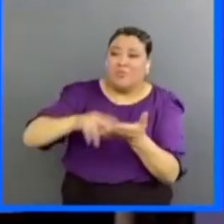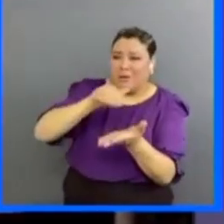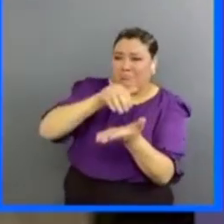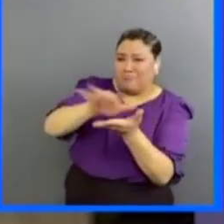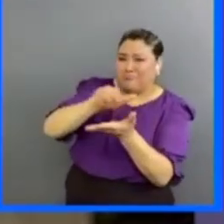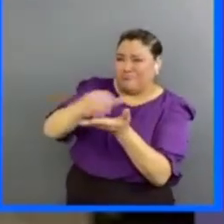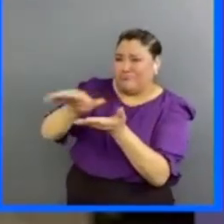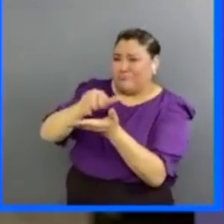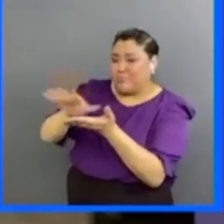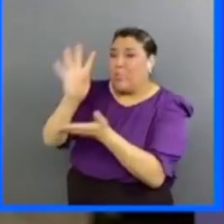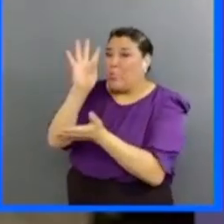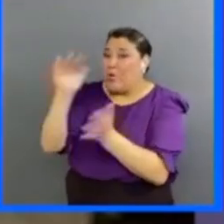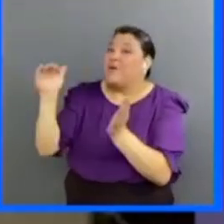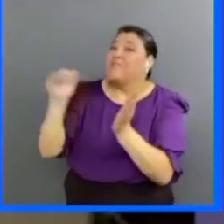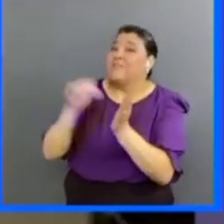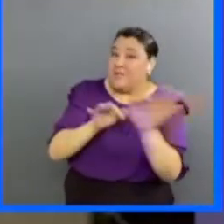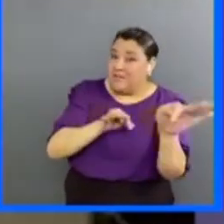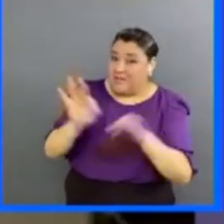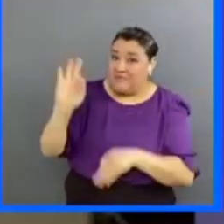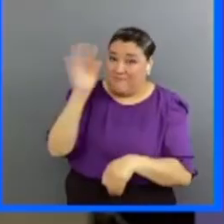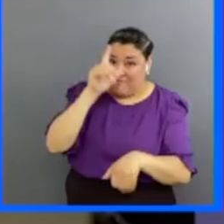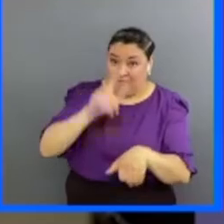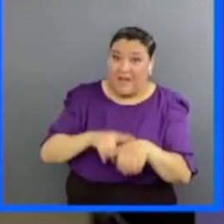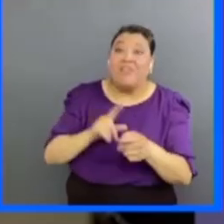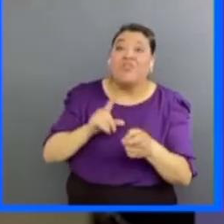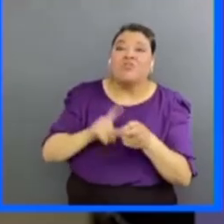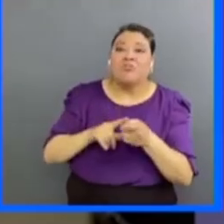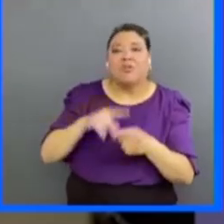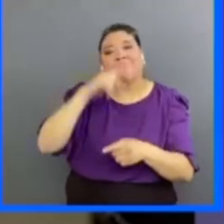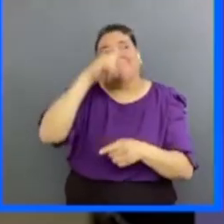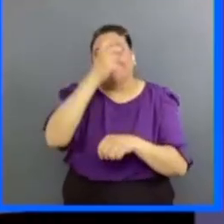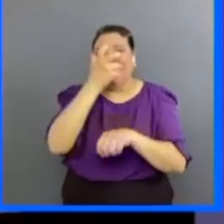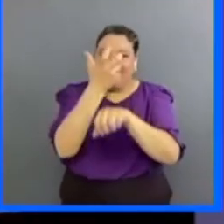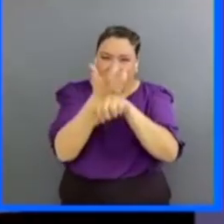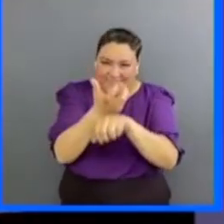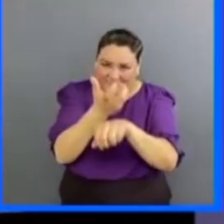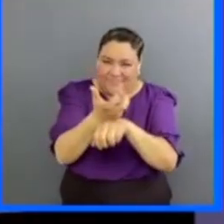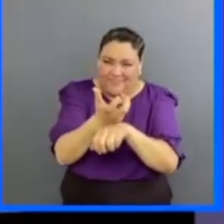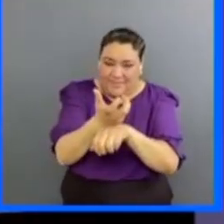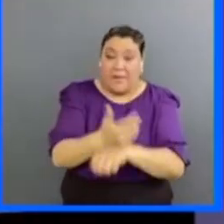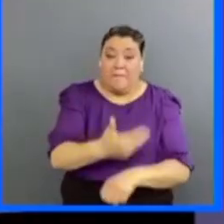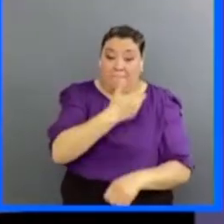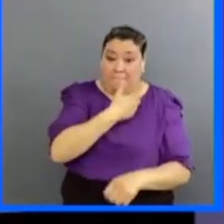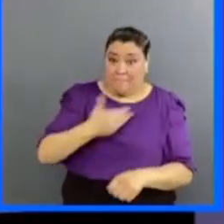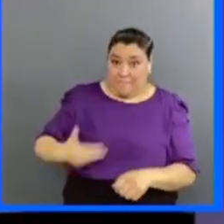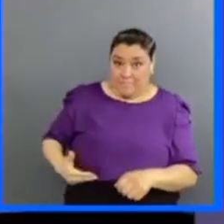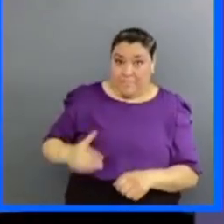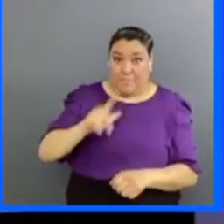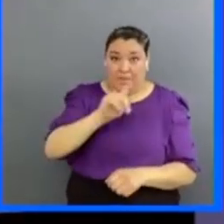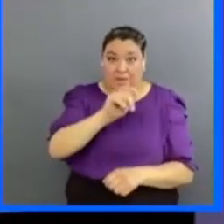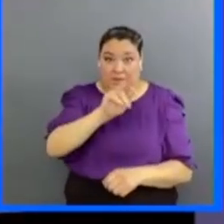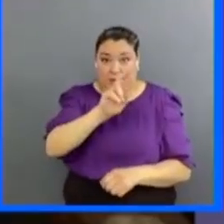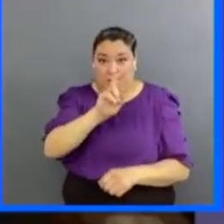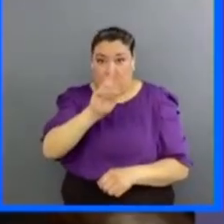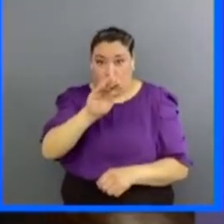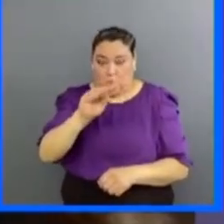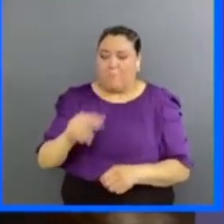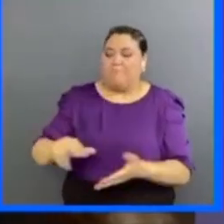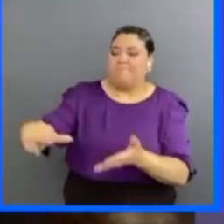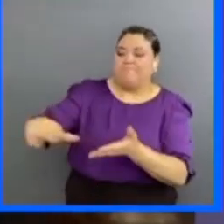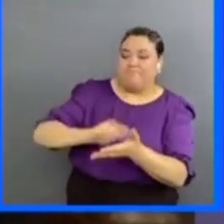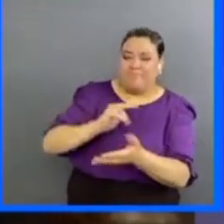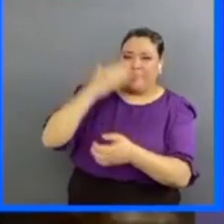trabajadores federales, esto allá en los Estados Unidos. El presidente Donald Trump firmó el paquete presupuestal que